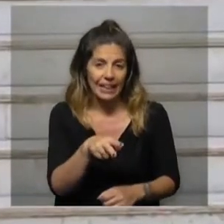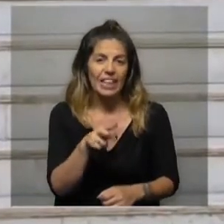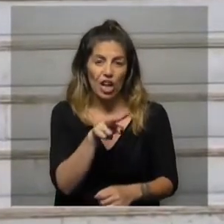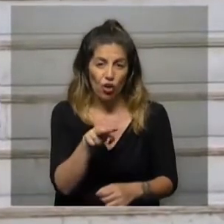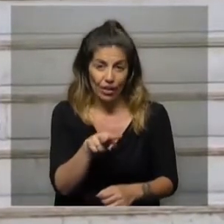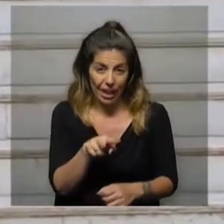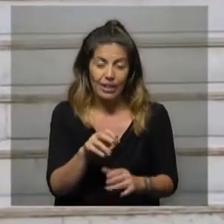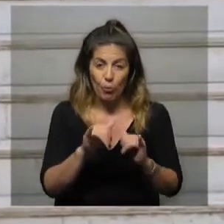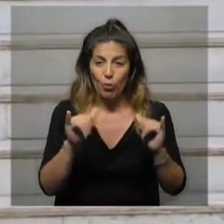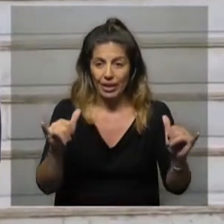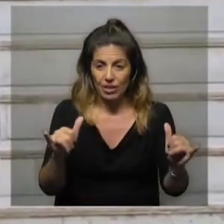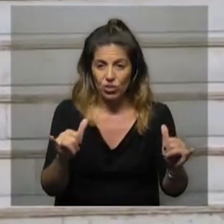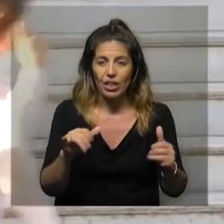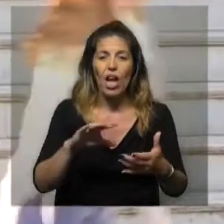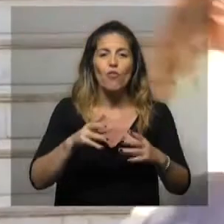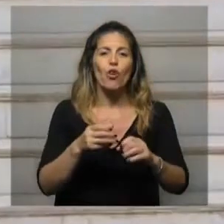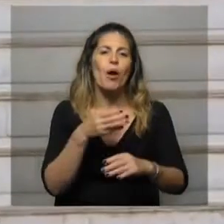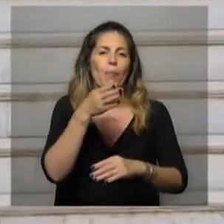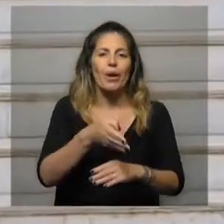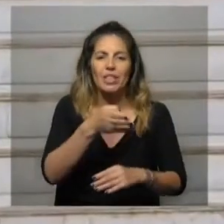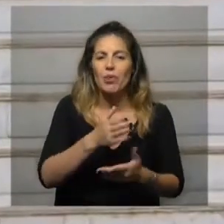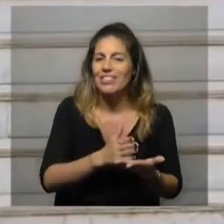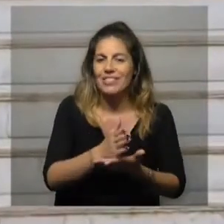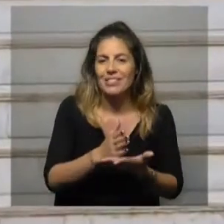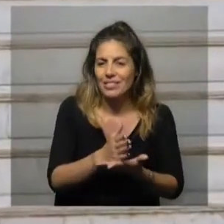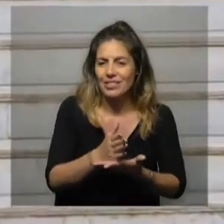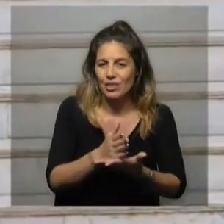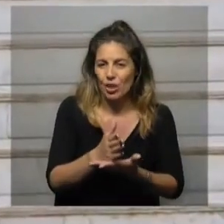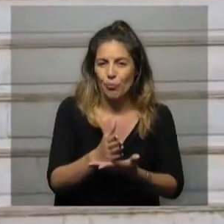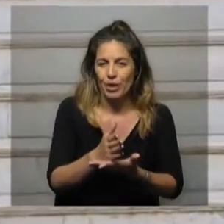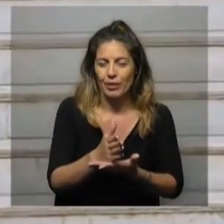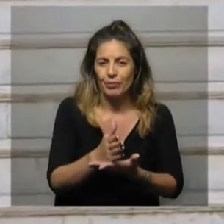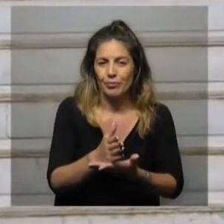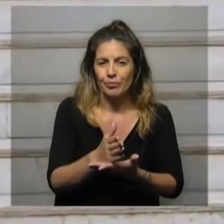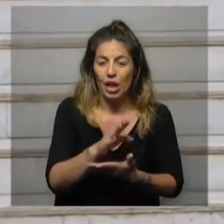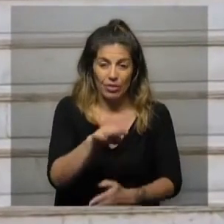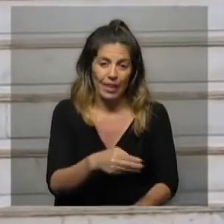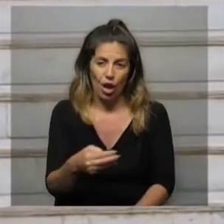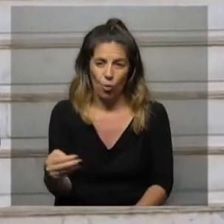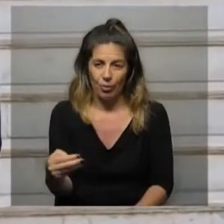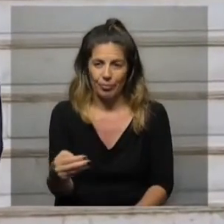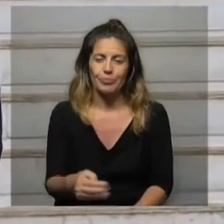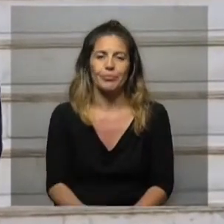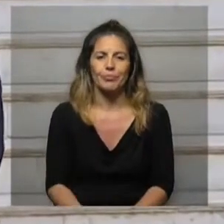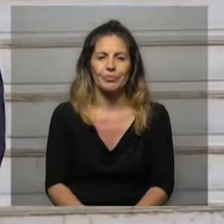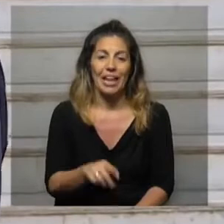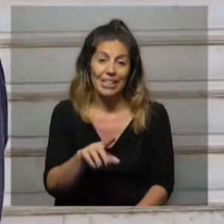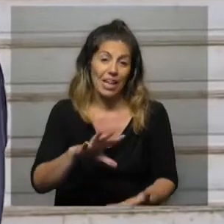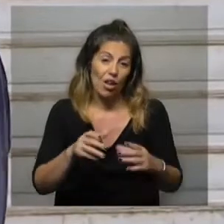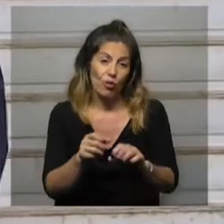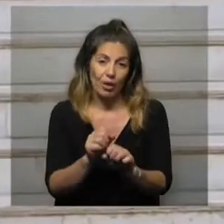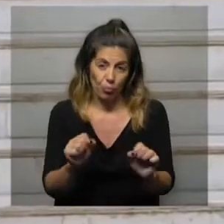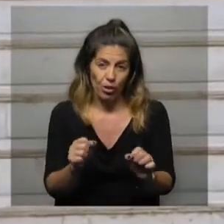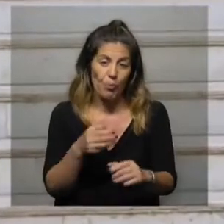publican de esa manera y los mecanismos de participación son siempre a través de las de las de la página web Así que esa es la forma